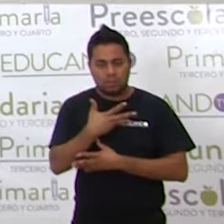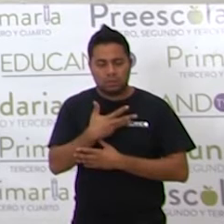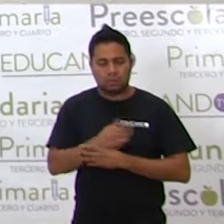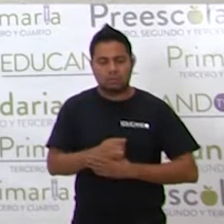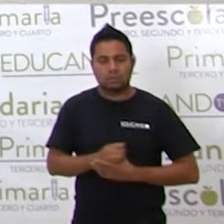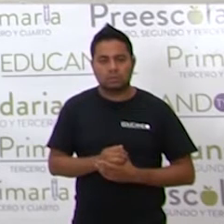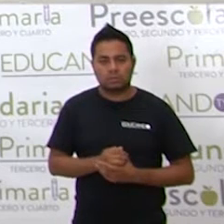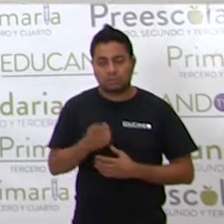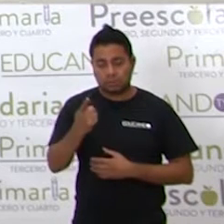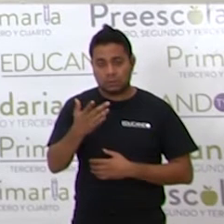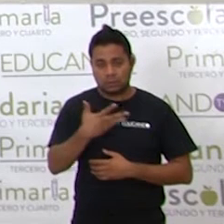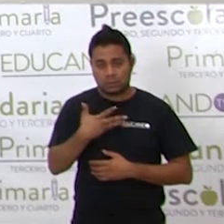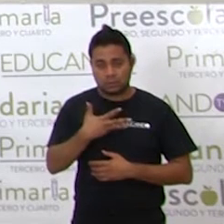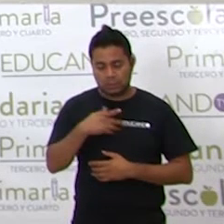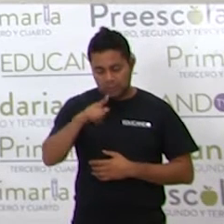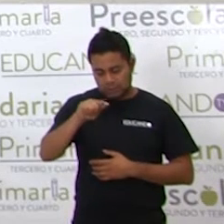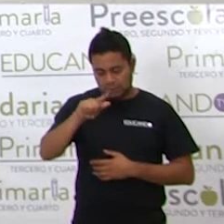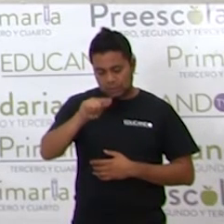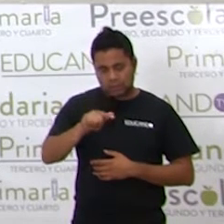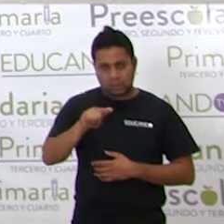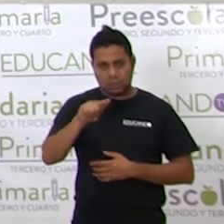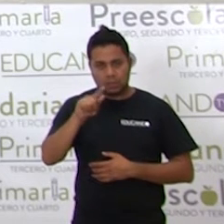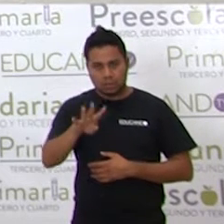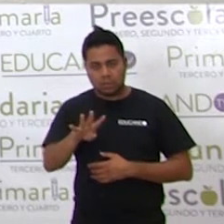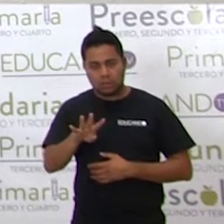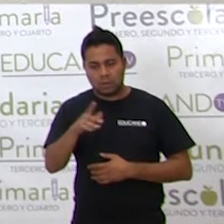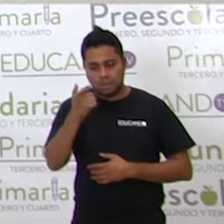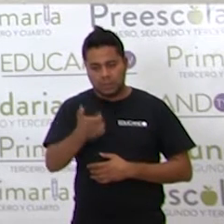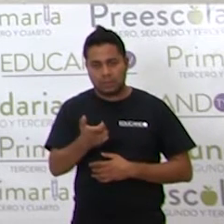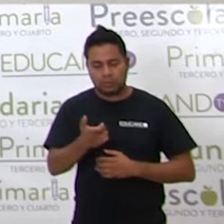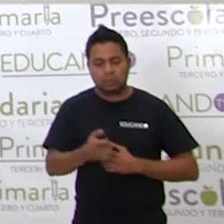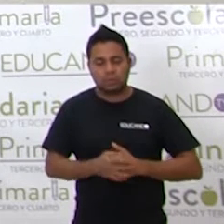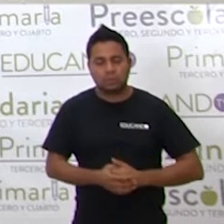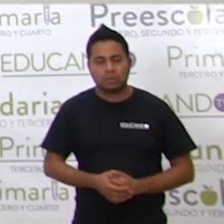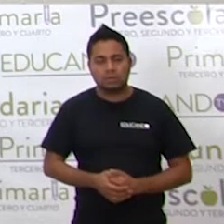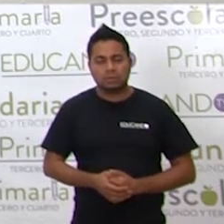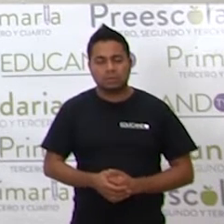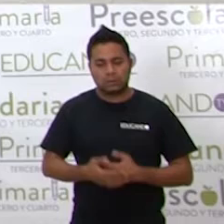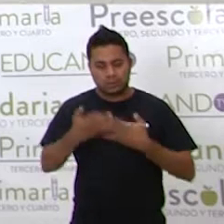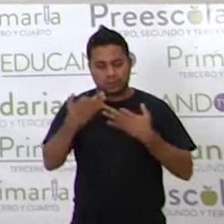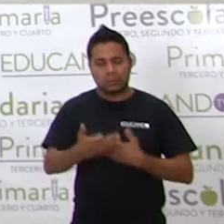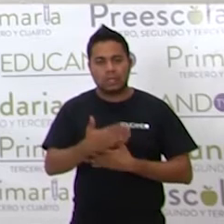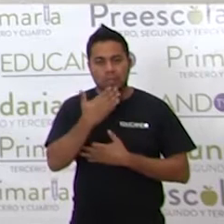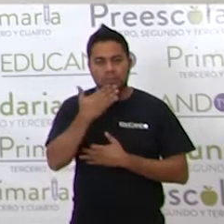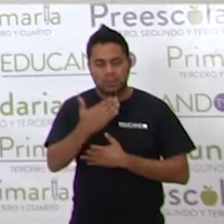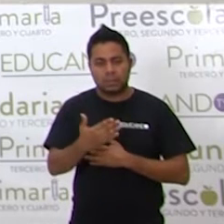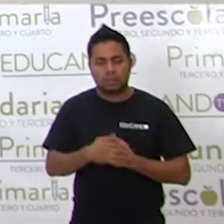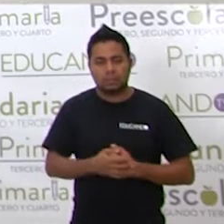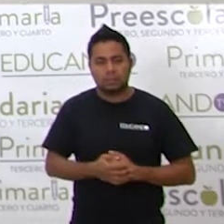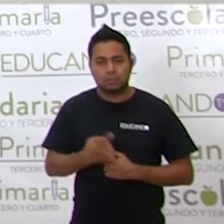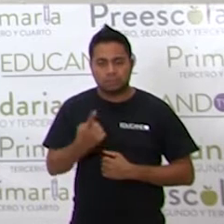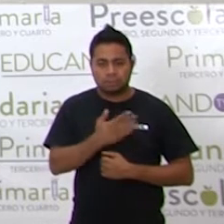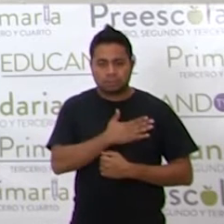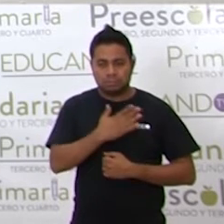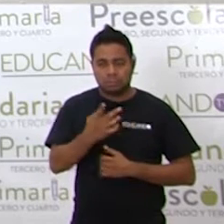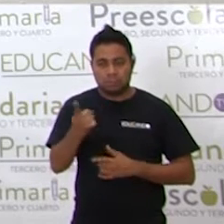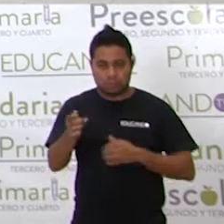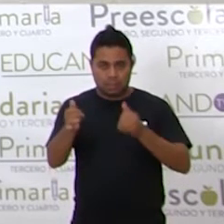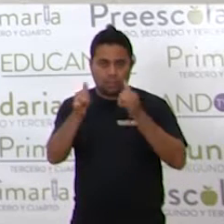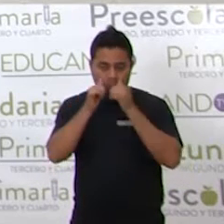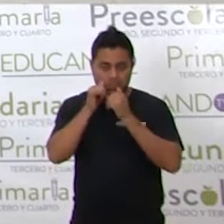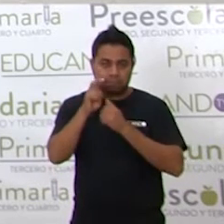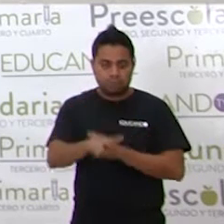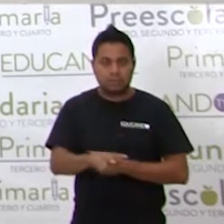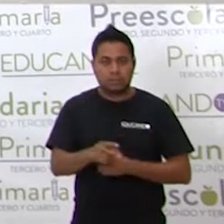tiene 74 pesos, correcto. Qué bueno que pones mucha atención.